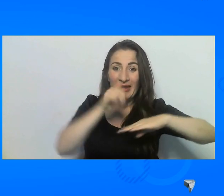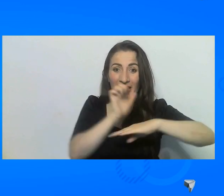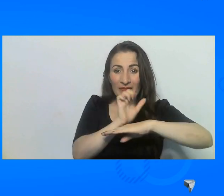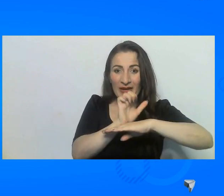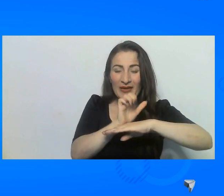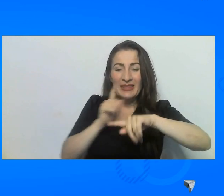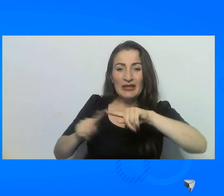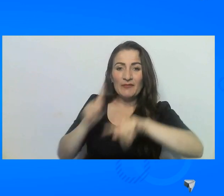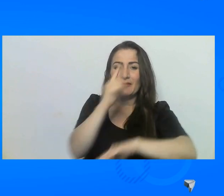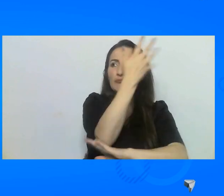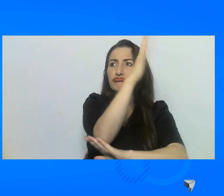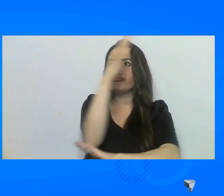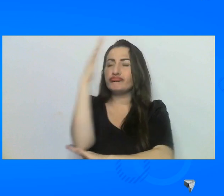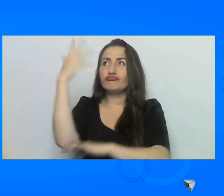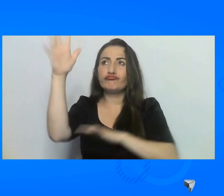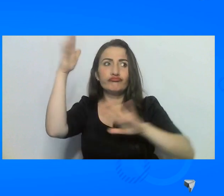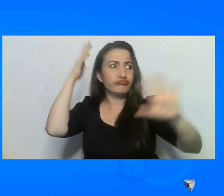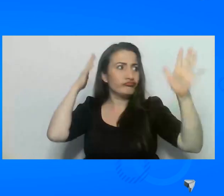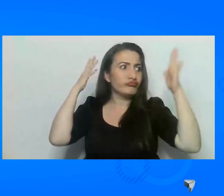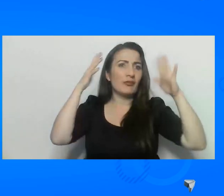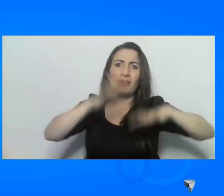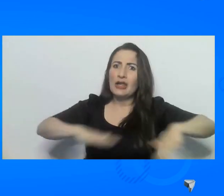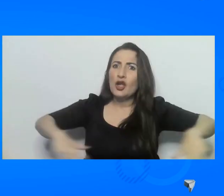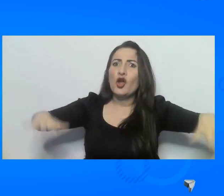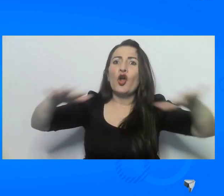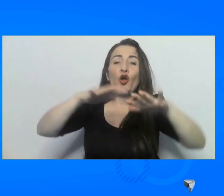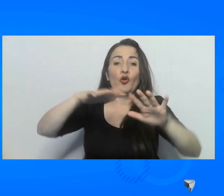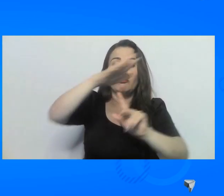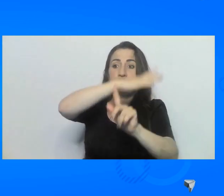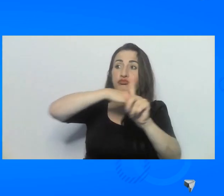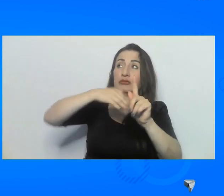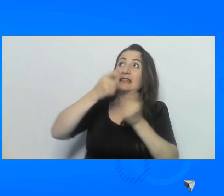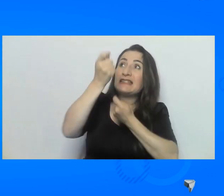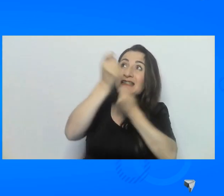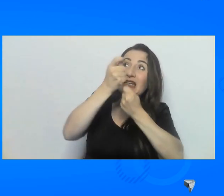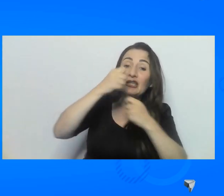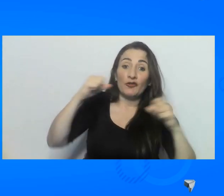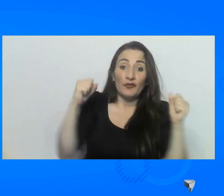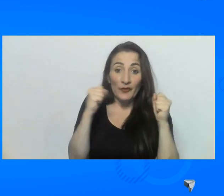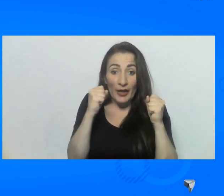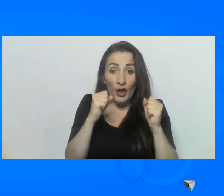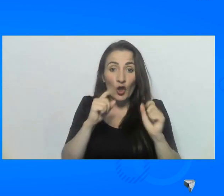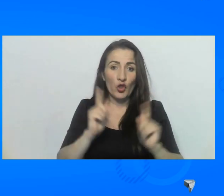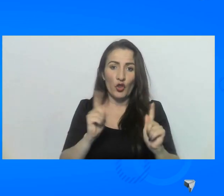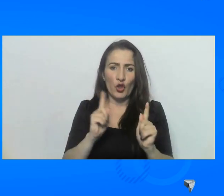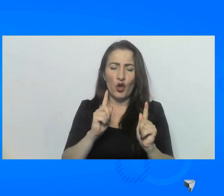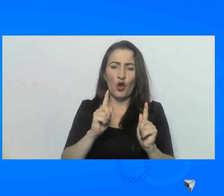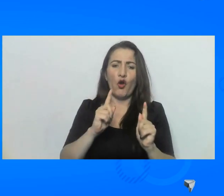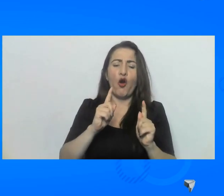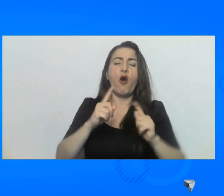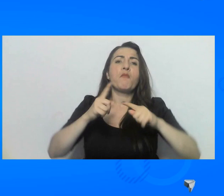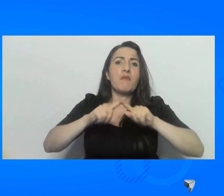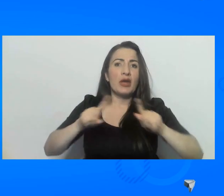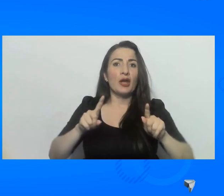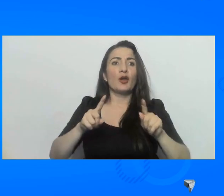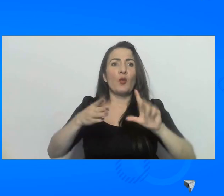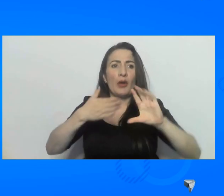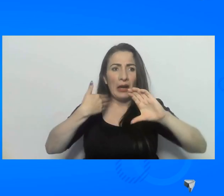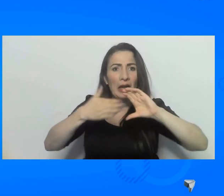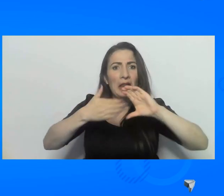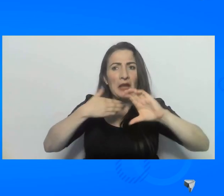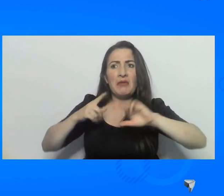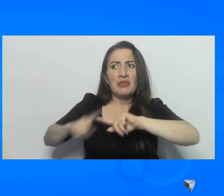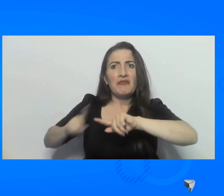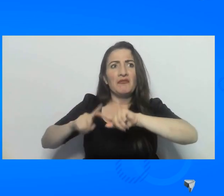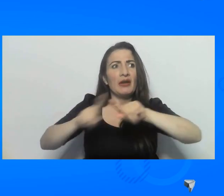bosques ecotropical, bueno, no estamos cerca al polo, pero estamos con muchos climas con los que estamos cerca, mucha flora, mucha